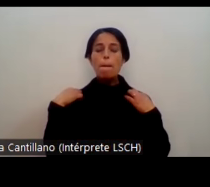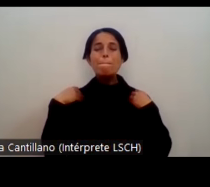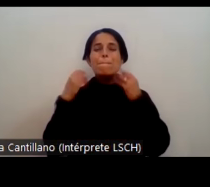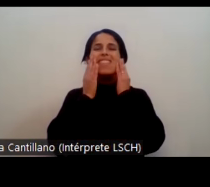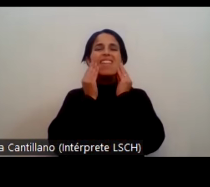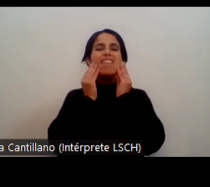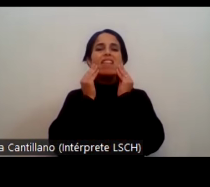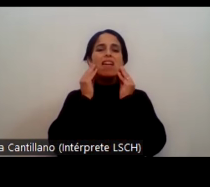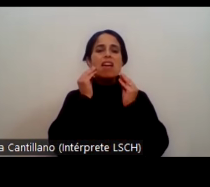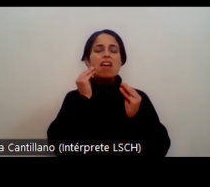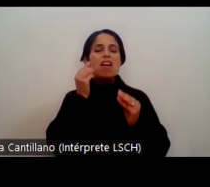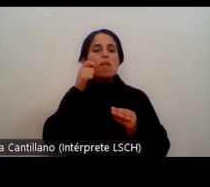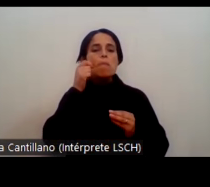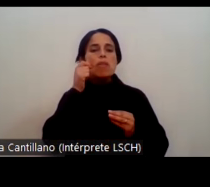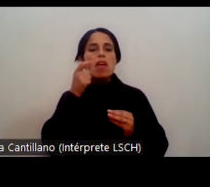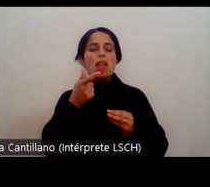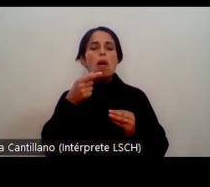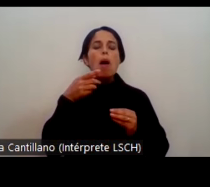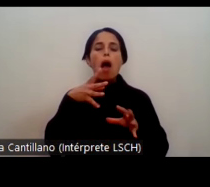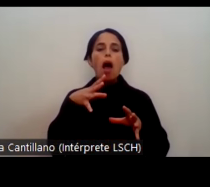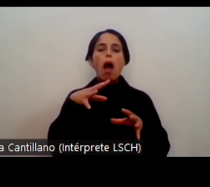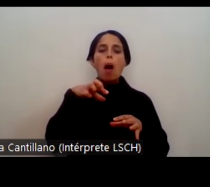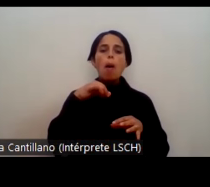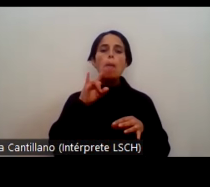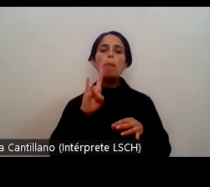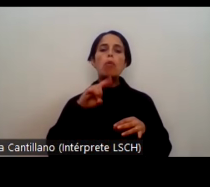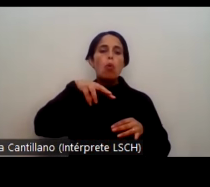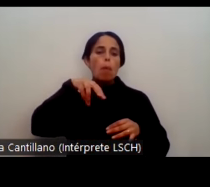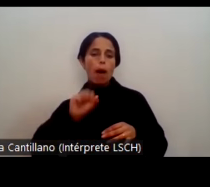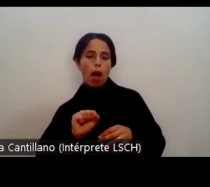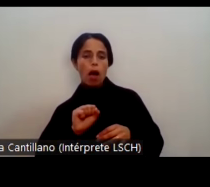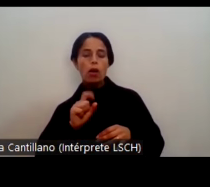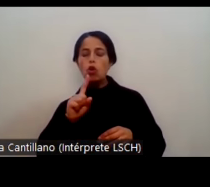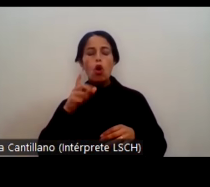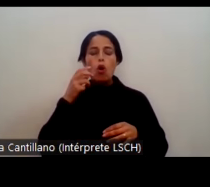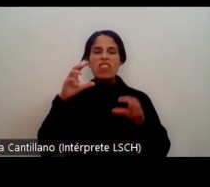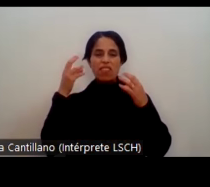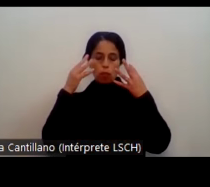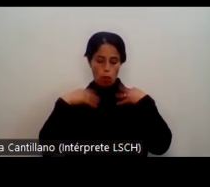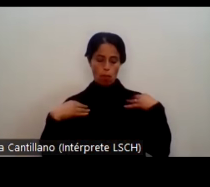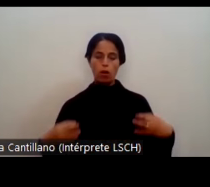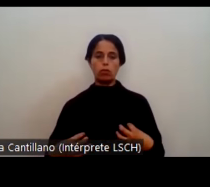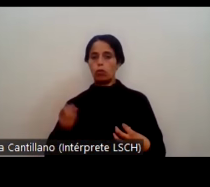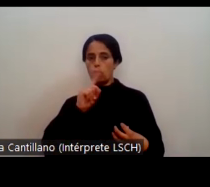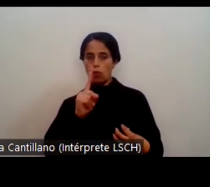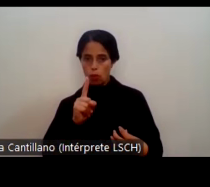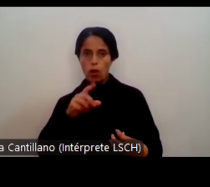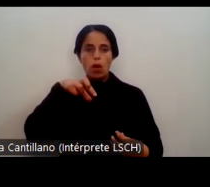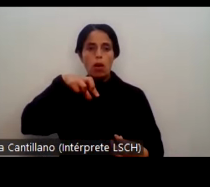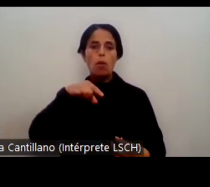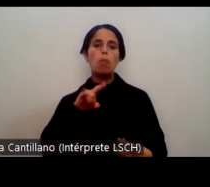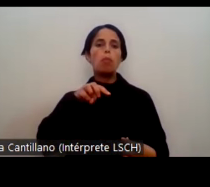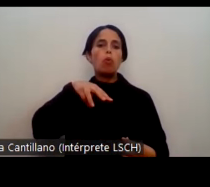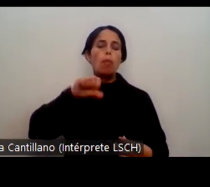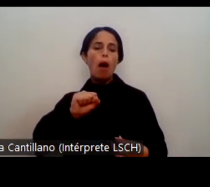¿no? Para Atacama, no jaguar, como sería este pelaje, sino que un puma que fue parte